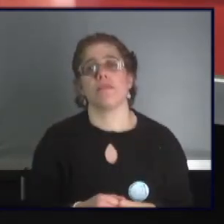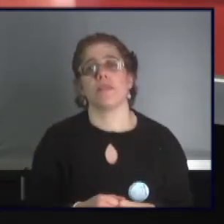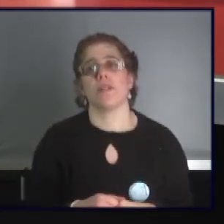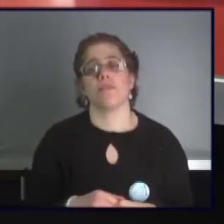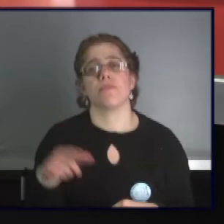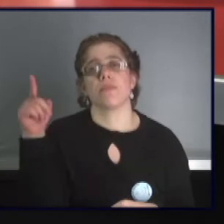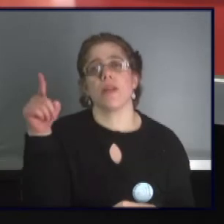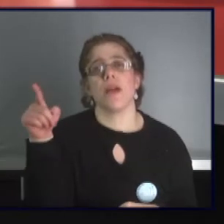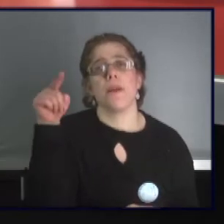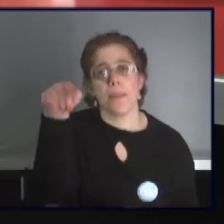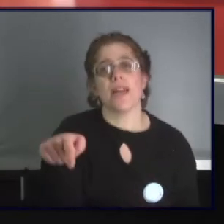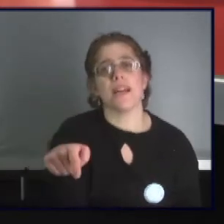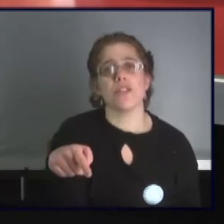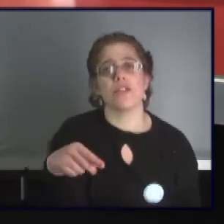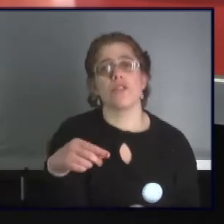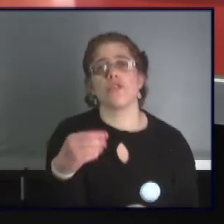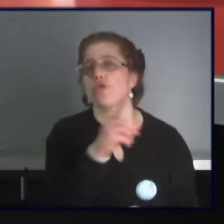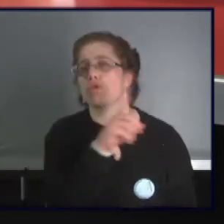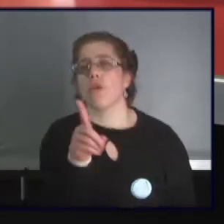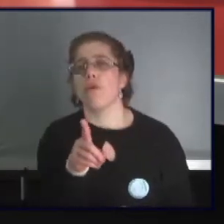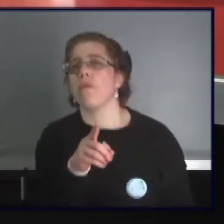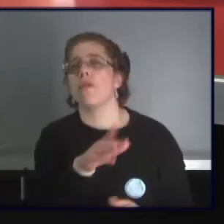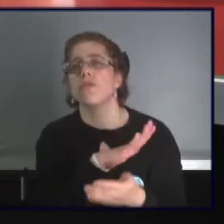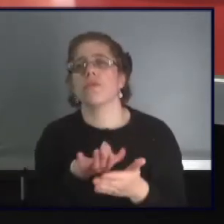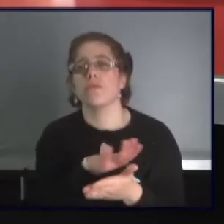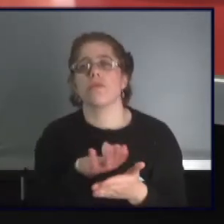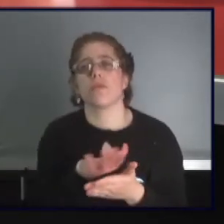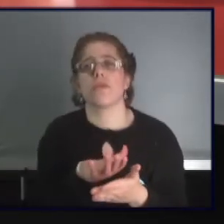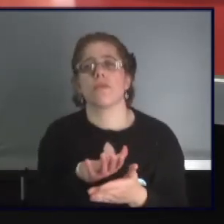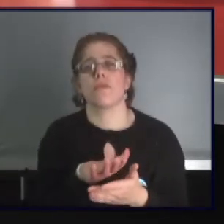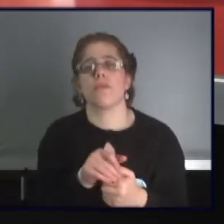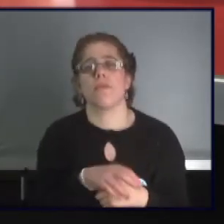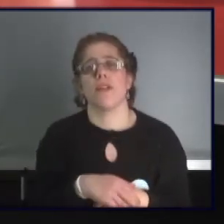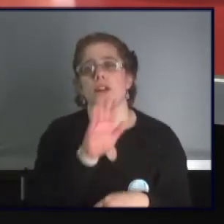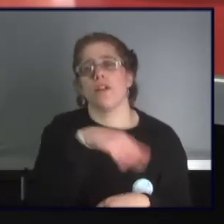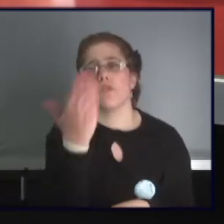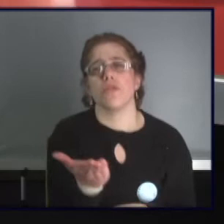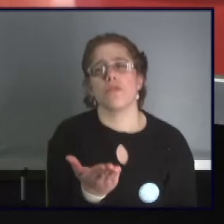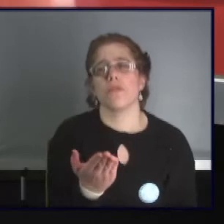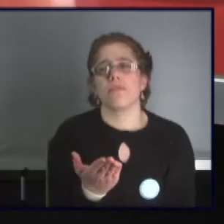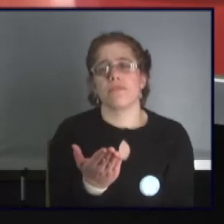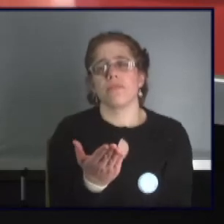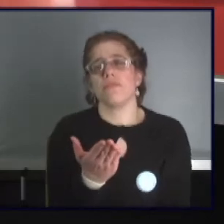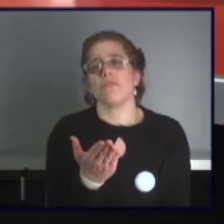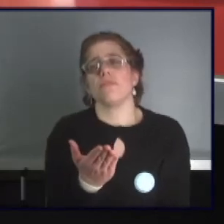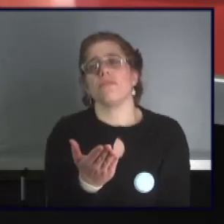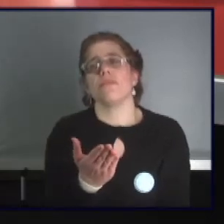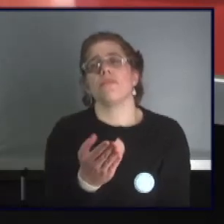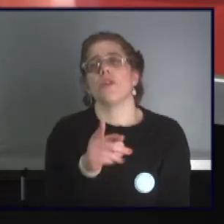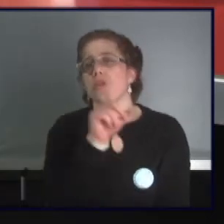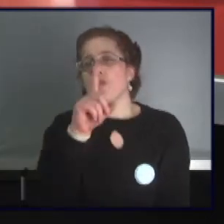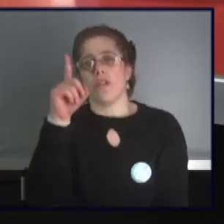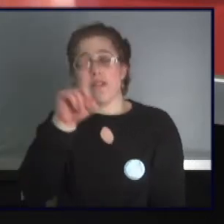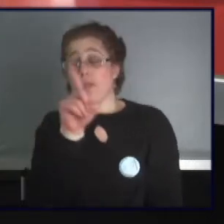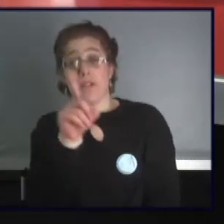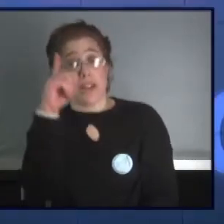de para eso no hubo ni un renglón citó en el jou entonces yo no les creo de que